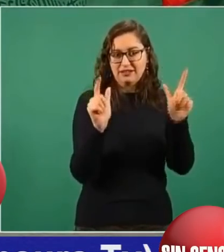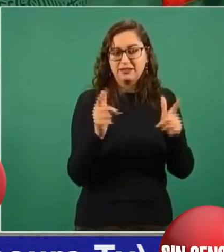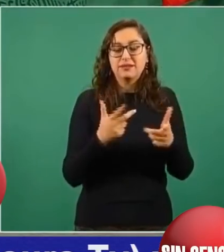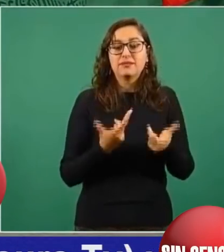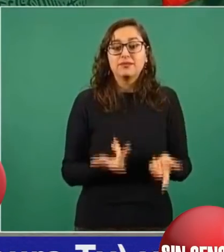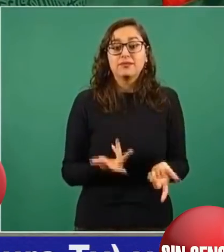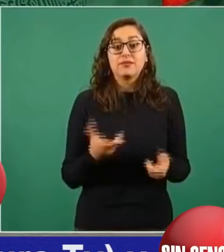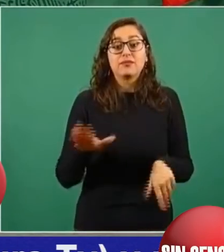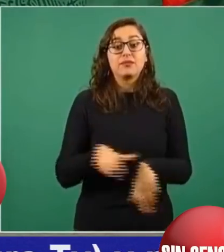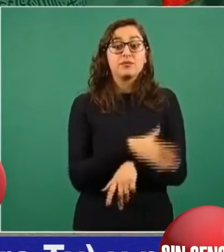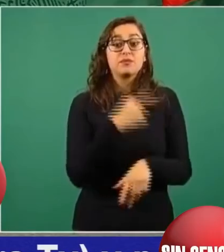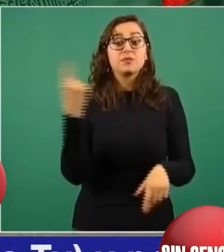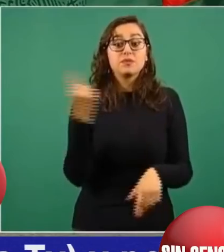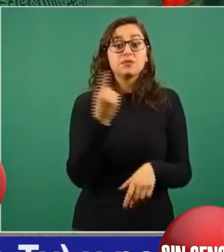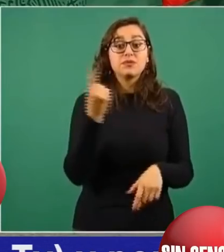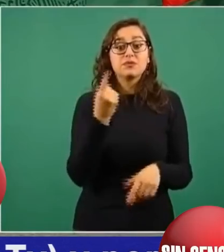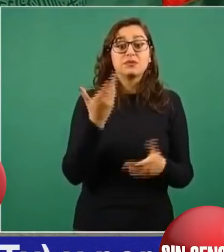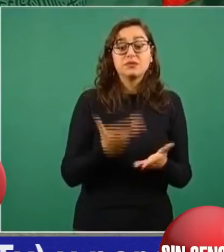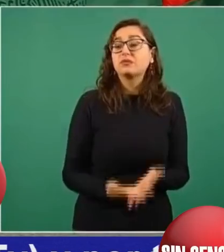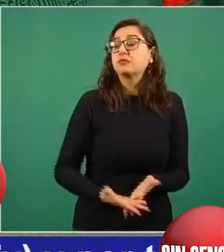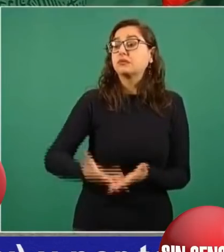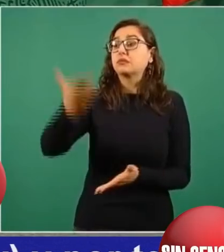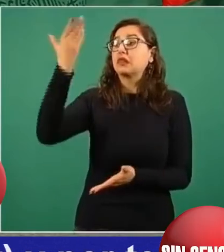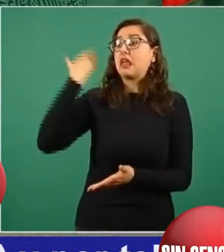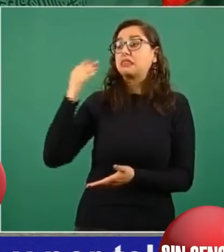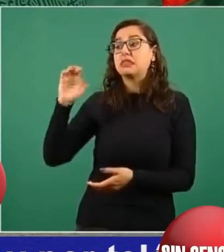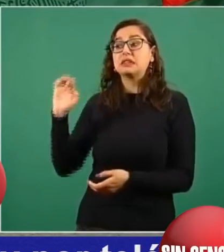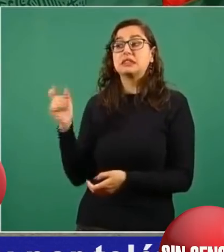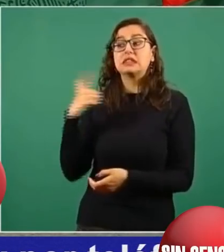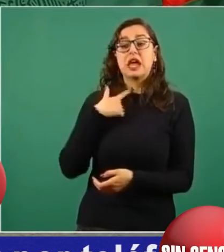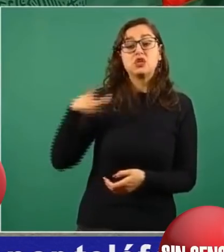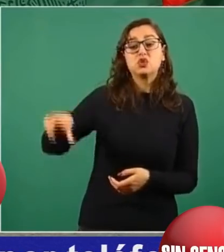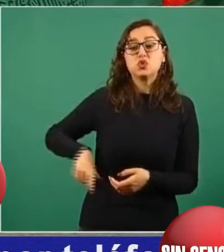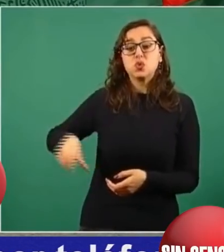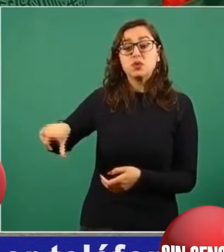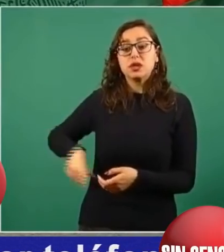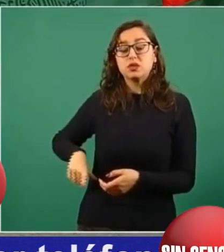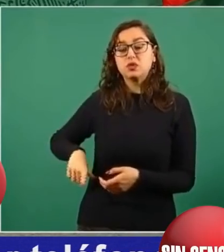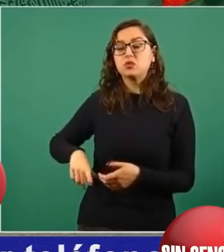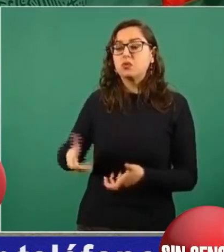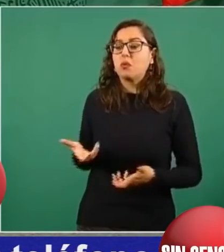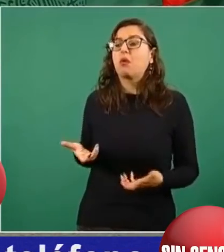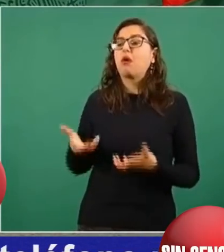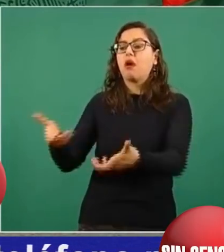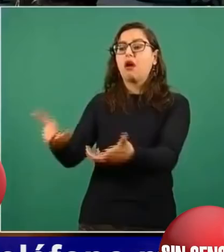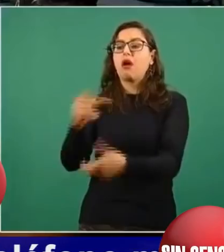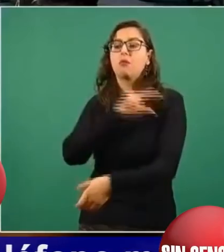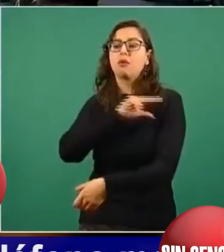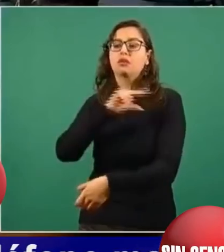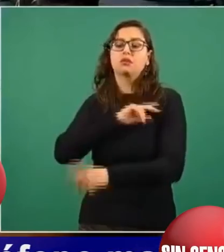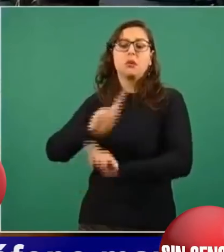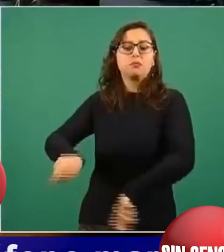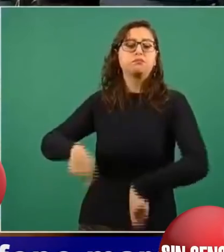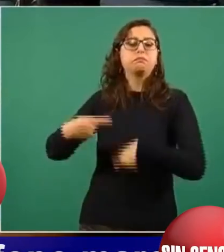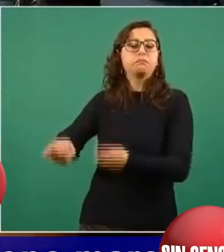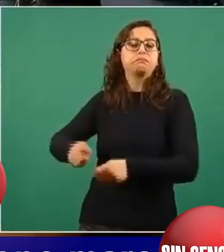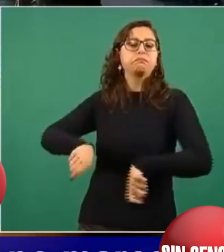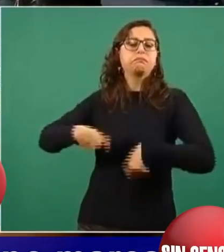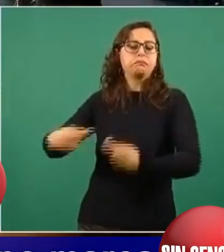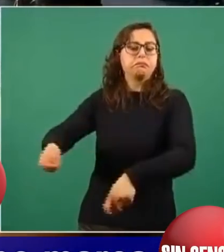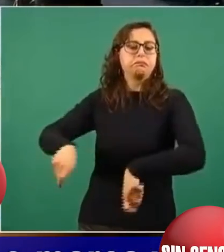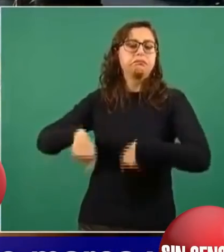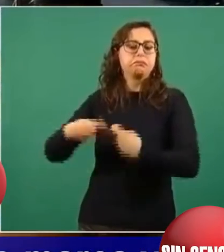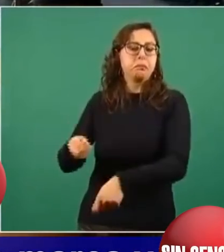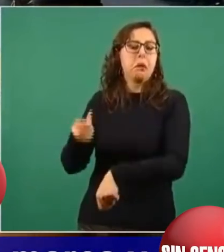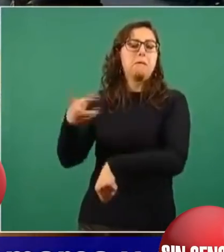porque se dedicaron nada más a dar concesiones para autopistas de paga